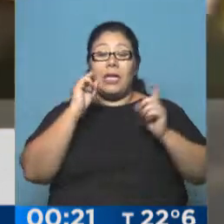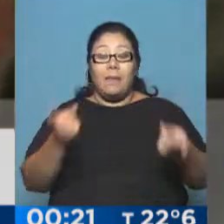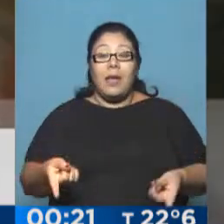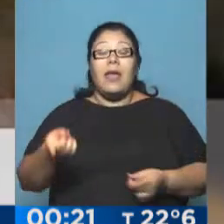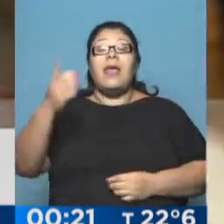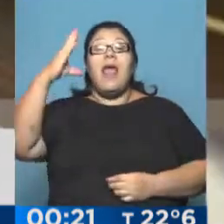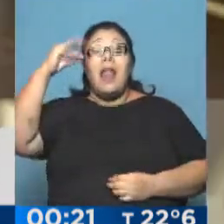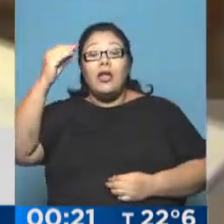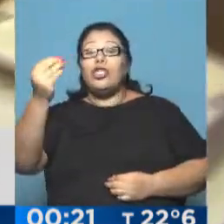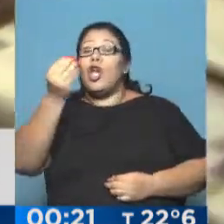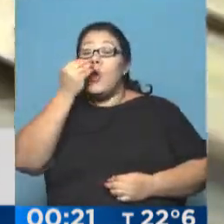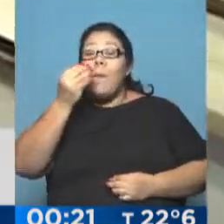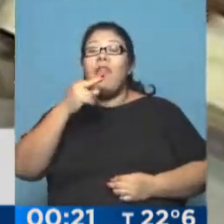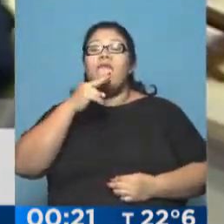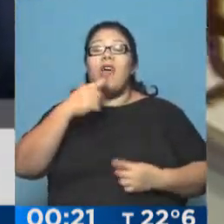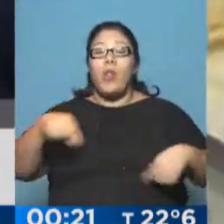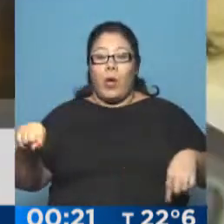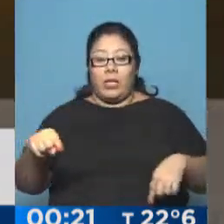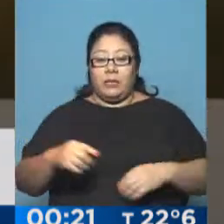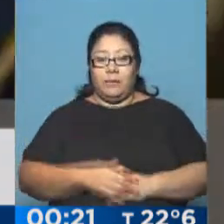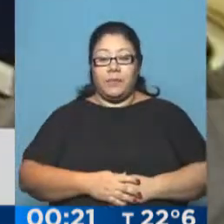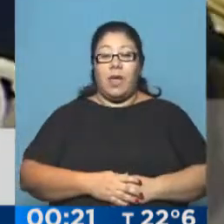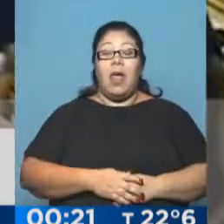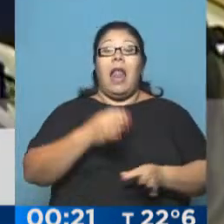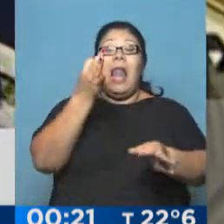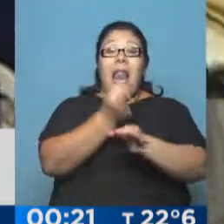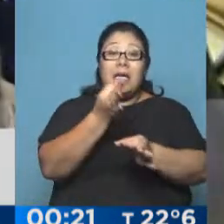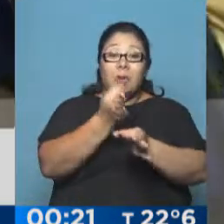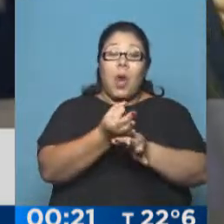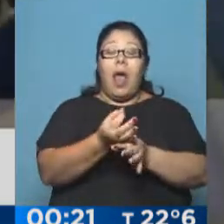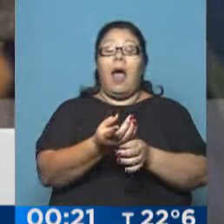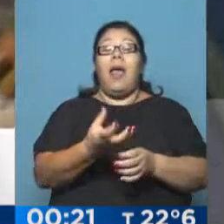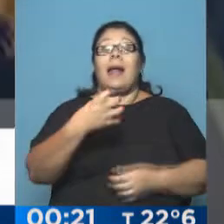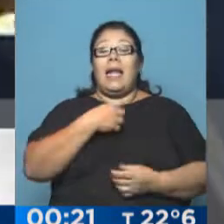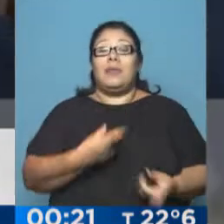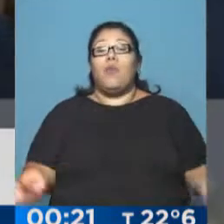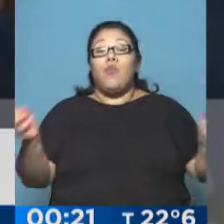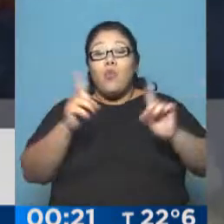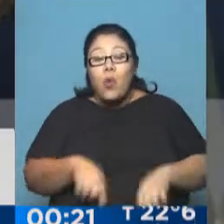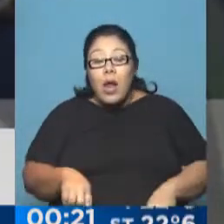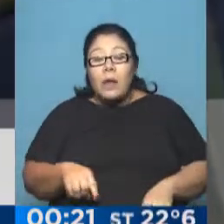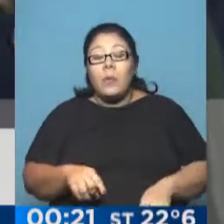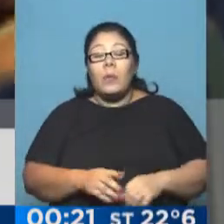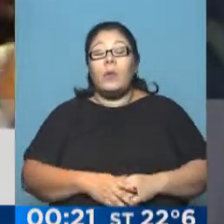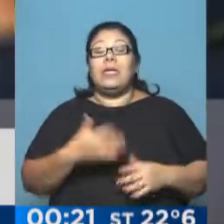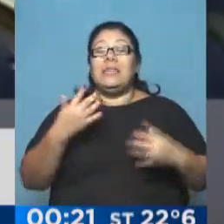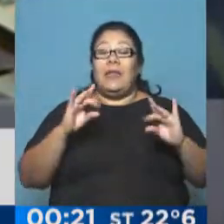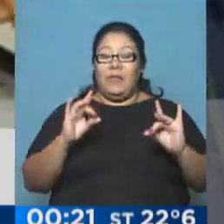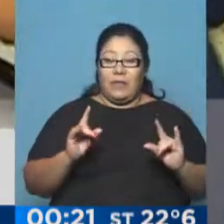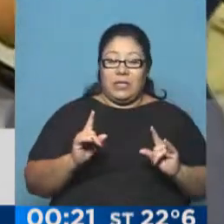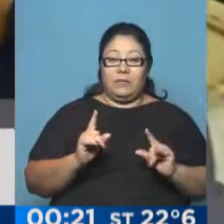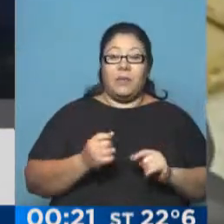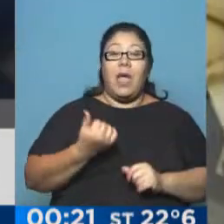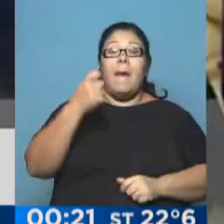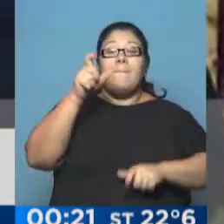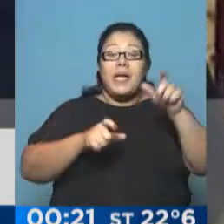verduras. Comienzan las clases y la vuelta al cole a veces se torna un tanto complicada. Según indican los especialistas,